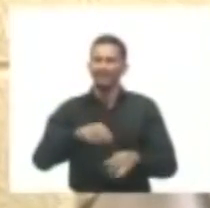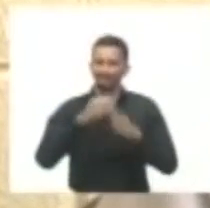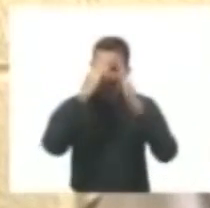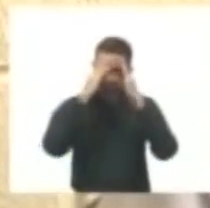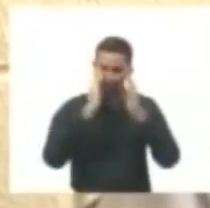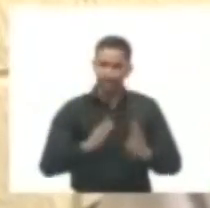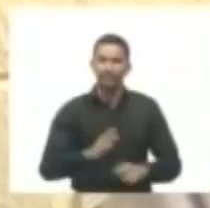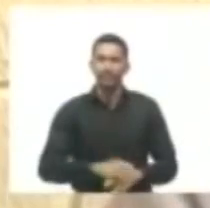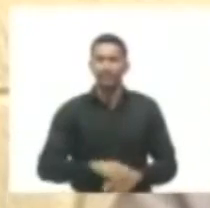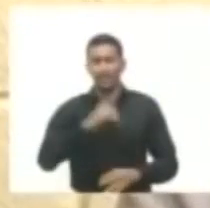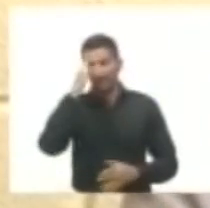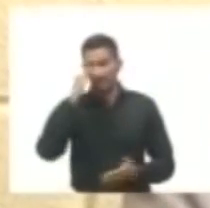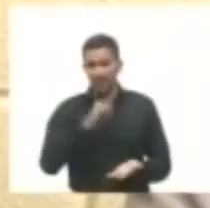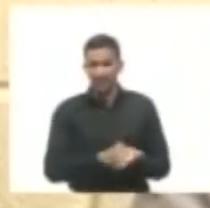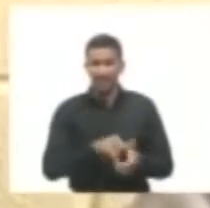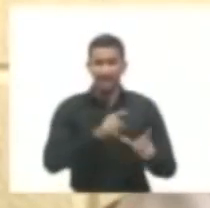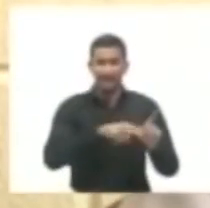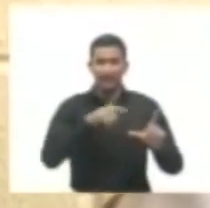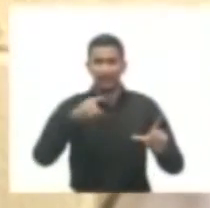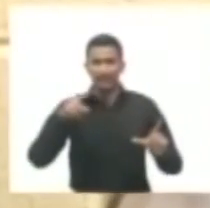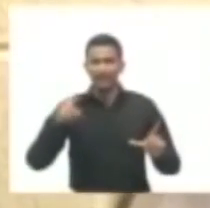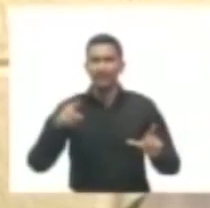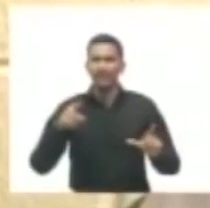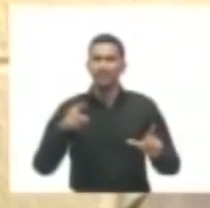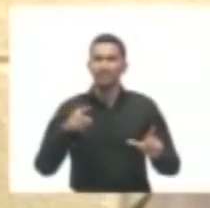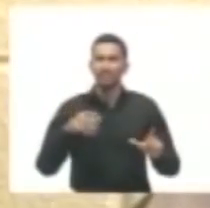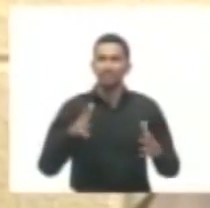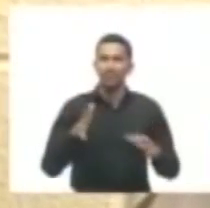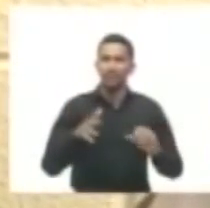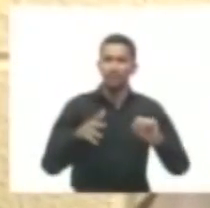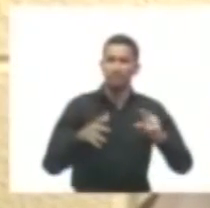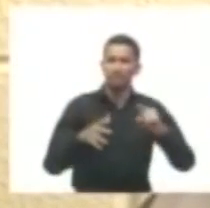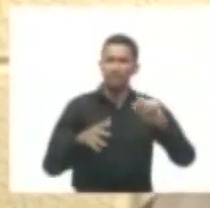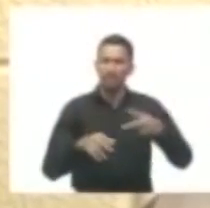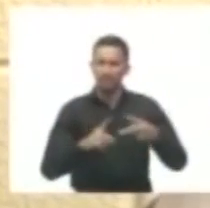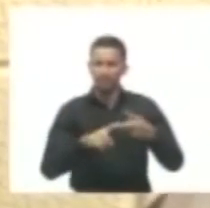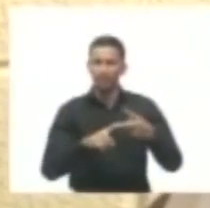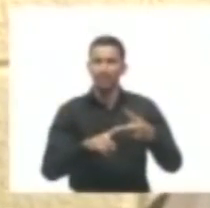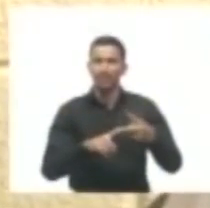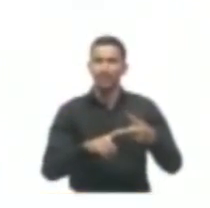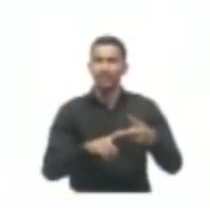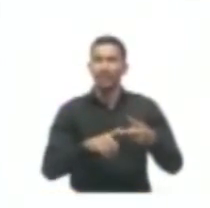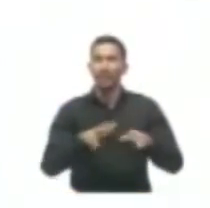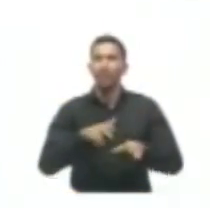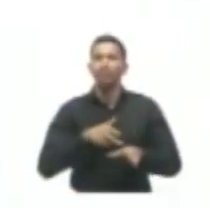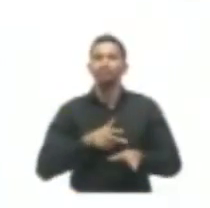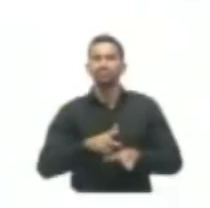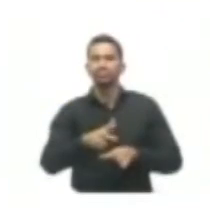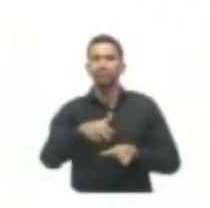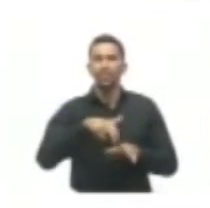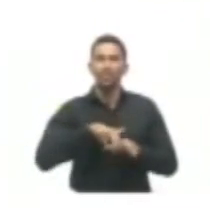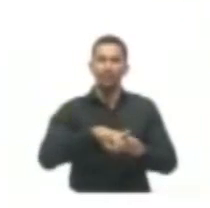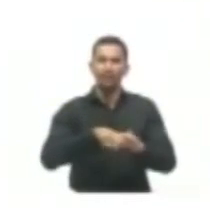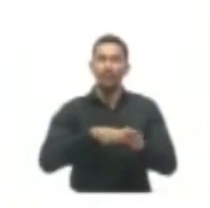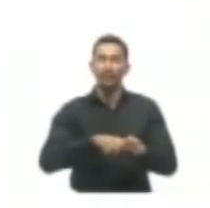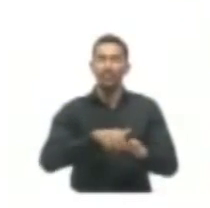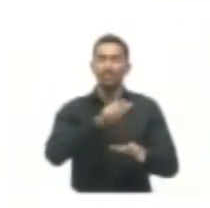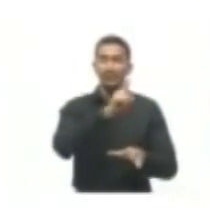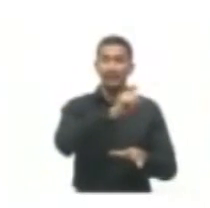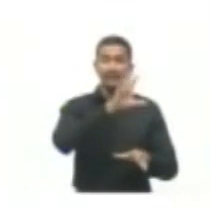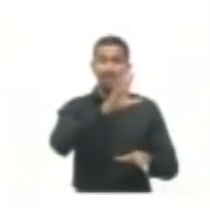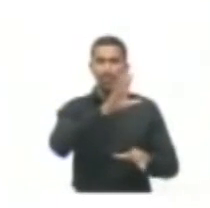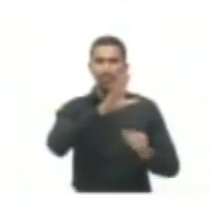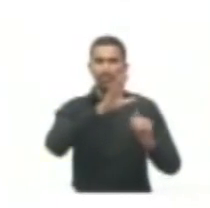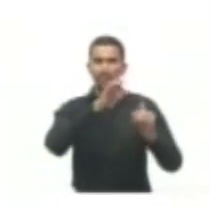pronto no están todavía posicionadas en el segundo lugar, en las cifras de movilidad se pasó del 65 al